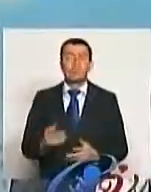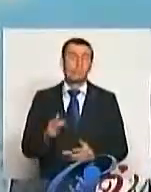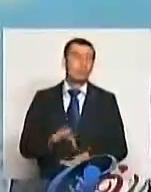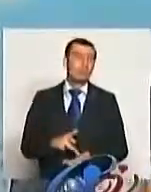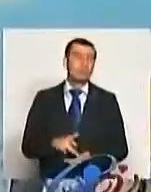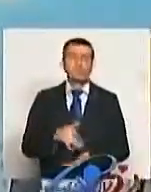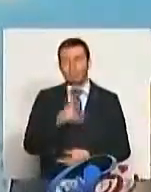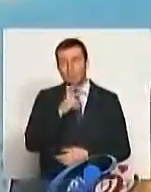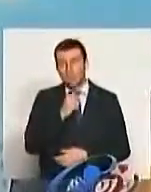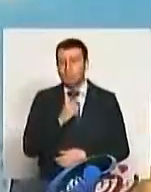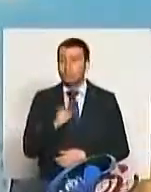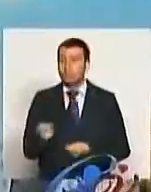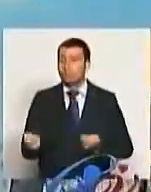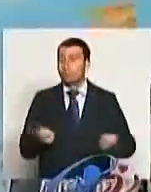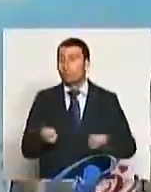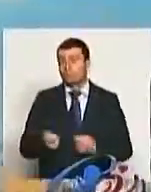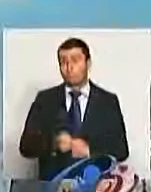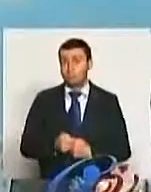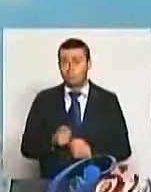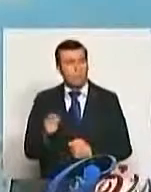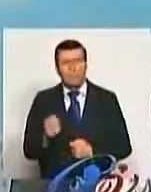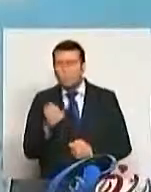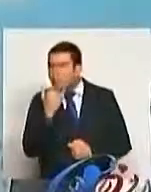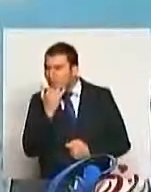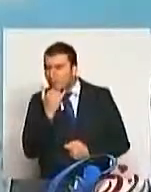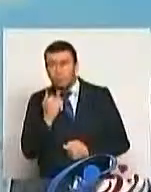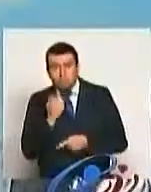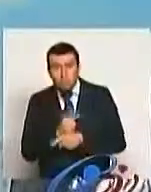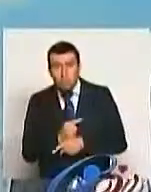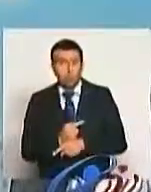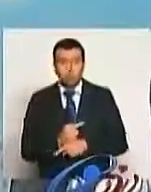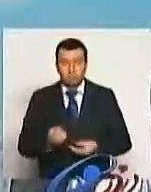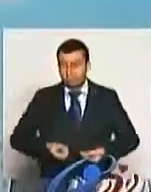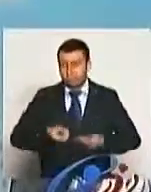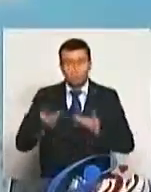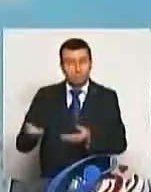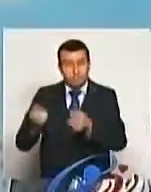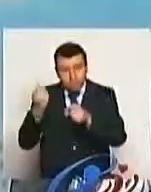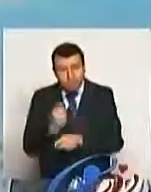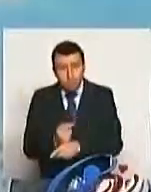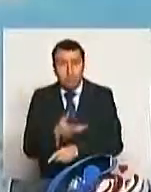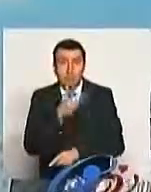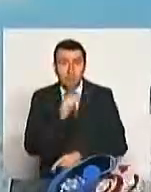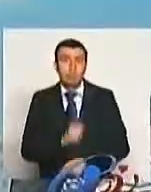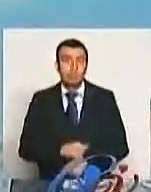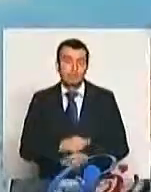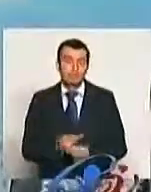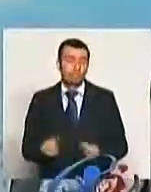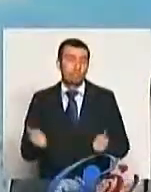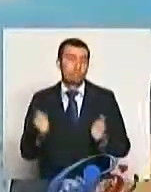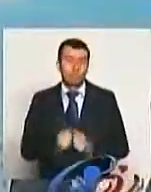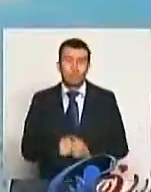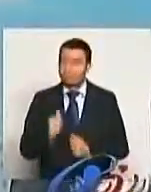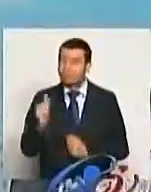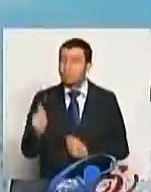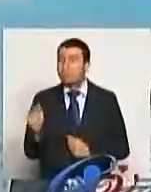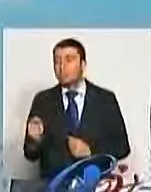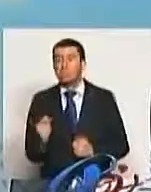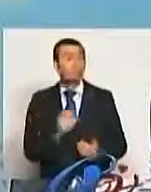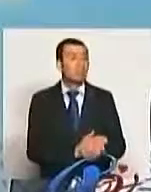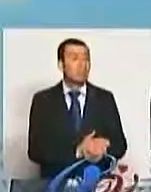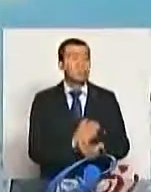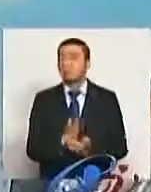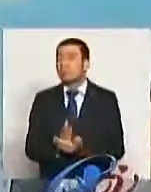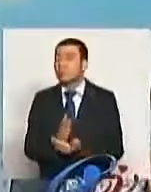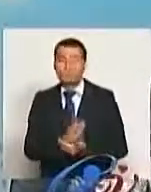un tratamiento. Si no hay diagnóstico, no hay tratamiento preciso, se diluye el tratamiento. Entonces la paciente está volteando, tiene